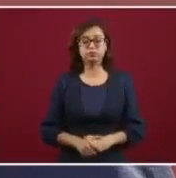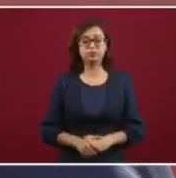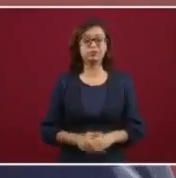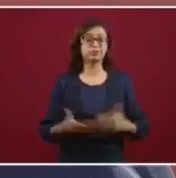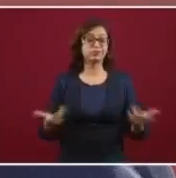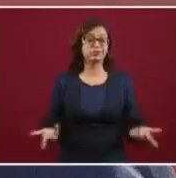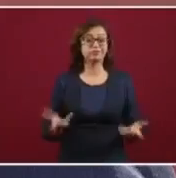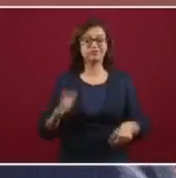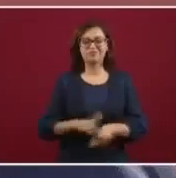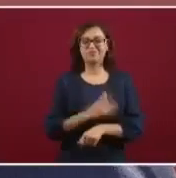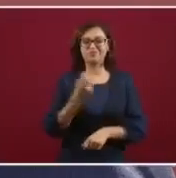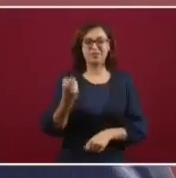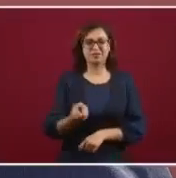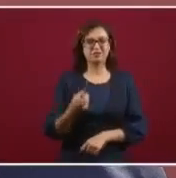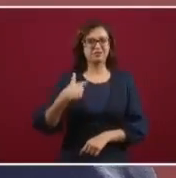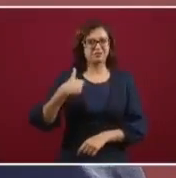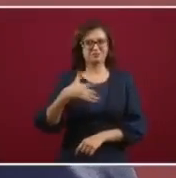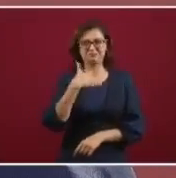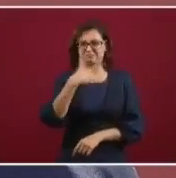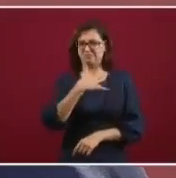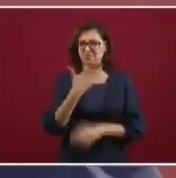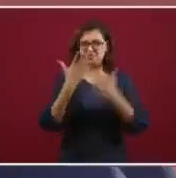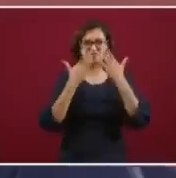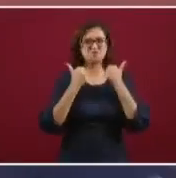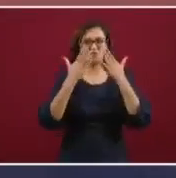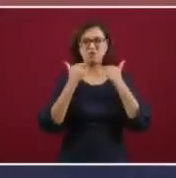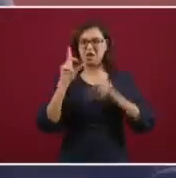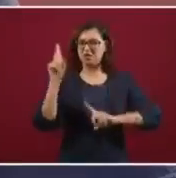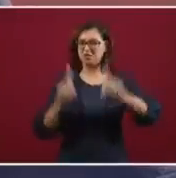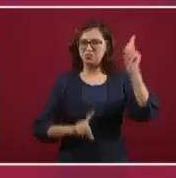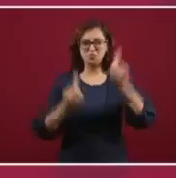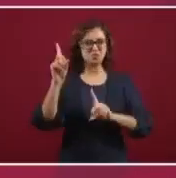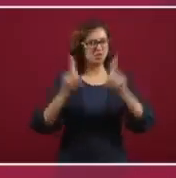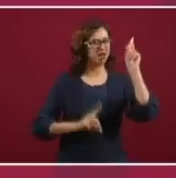Por eso no tengo duda que el periodo